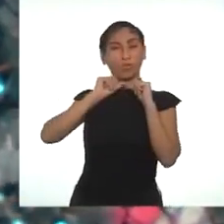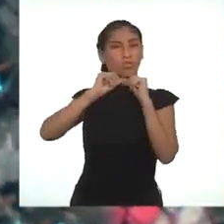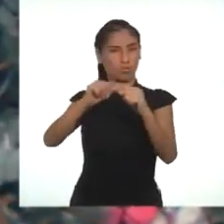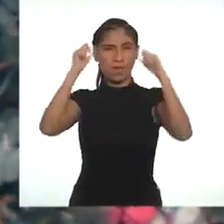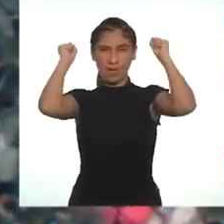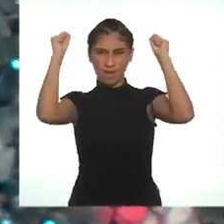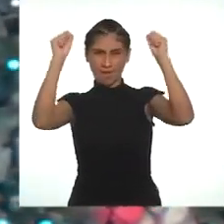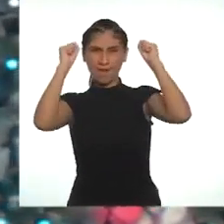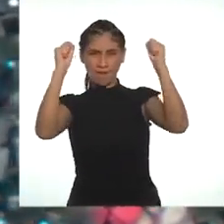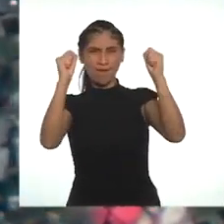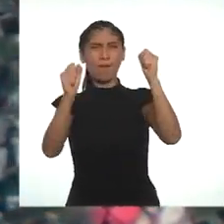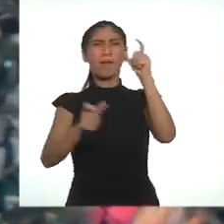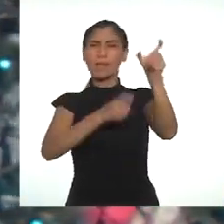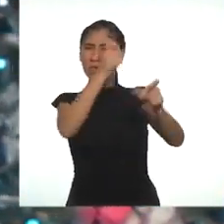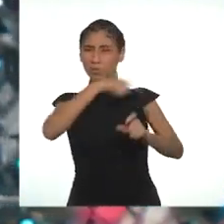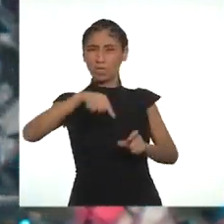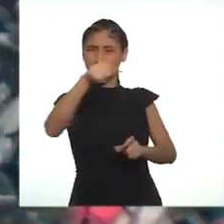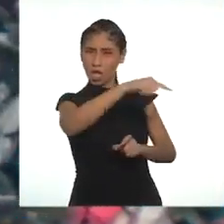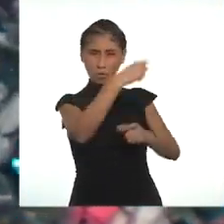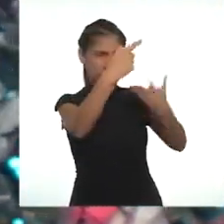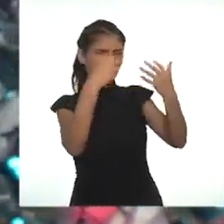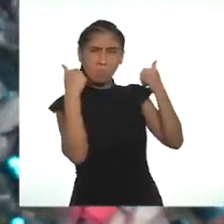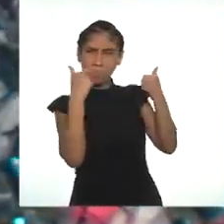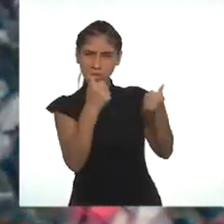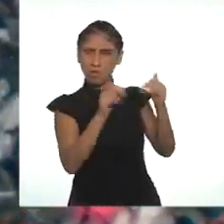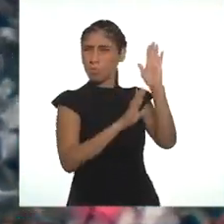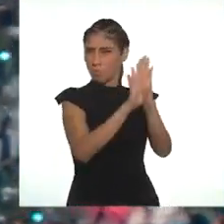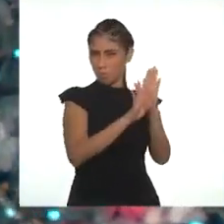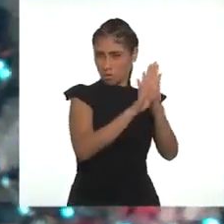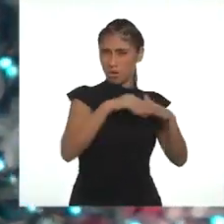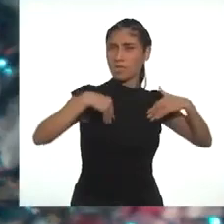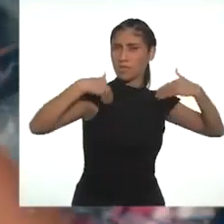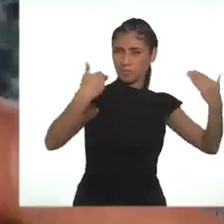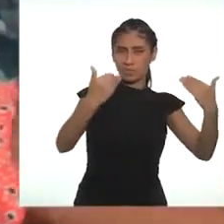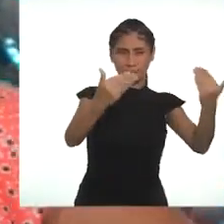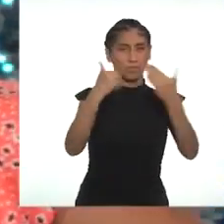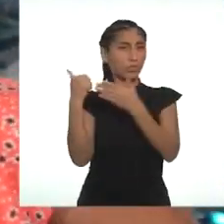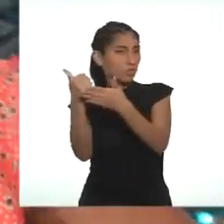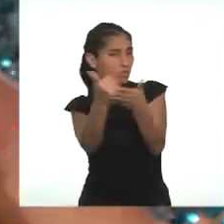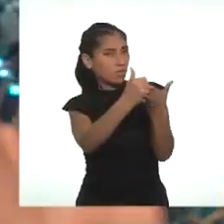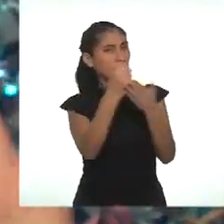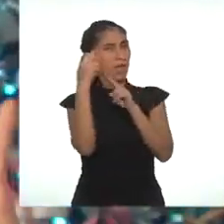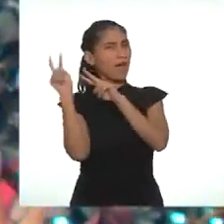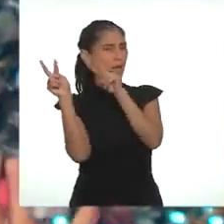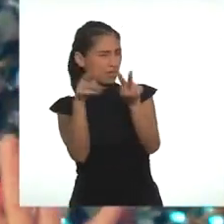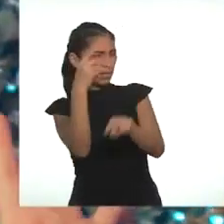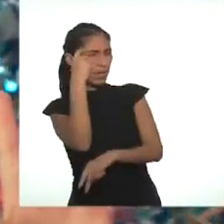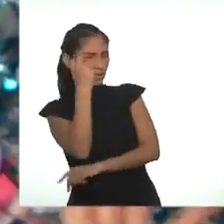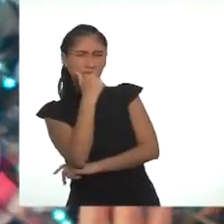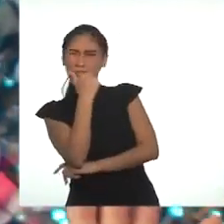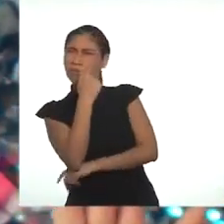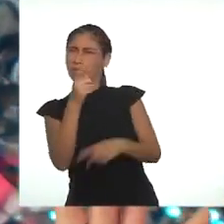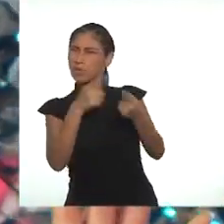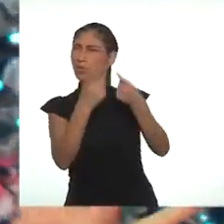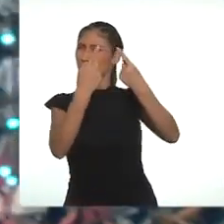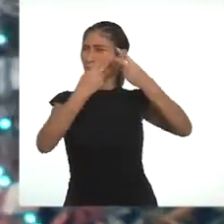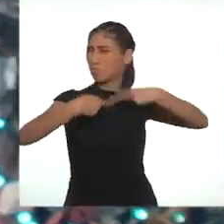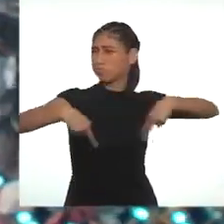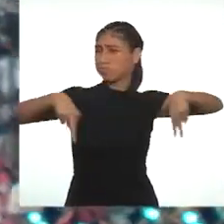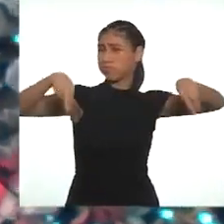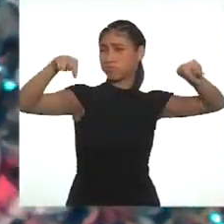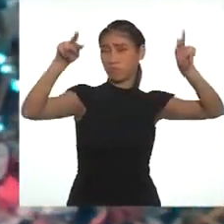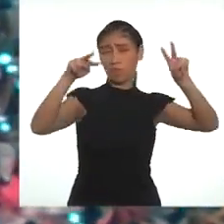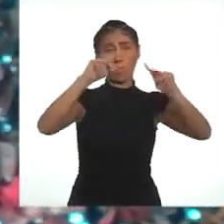de todos y todas las pobladoras y pobladores del Perú. Eso nos permite ver que a lo largo del tiempo